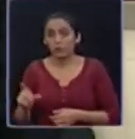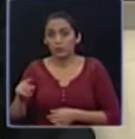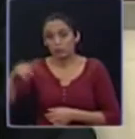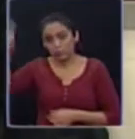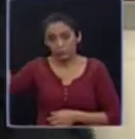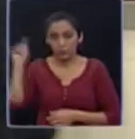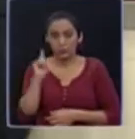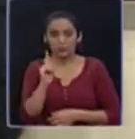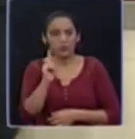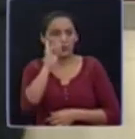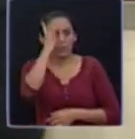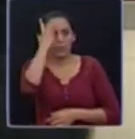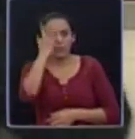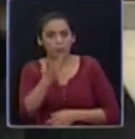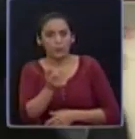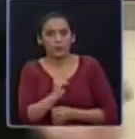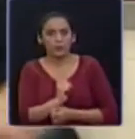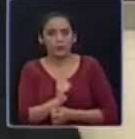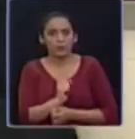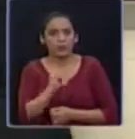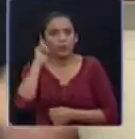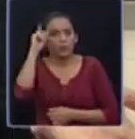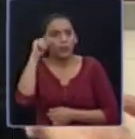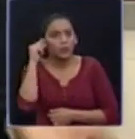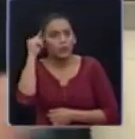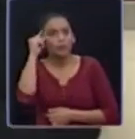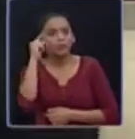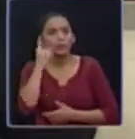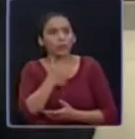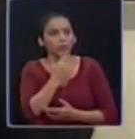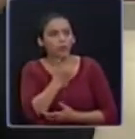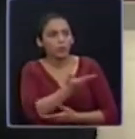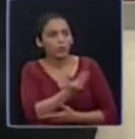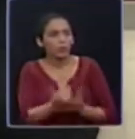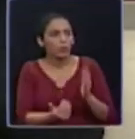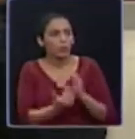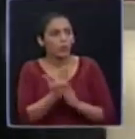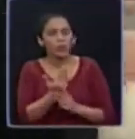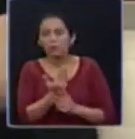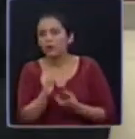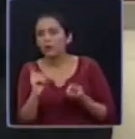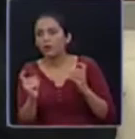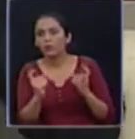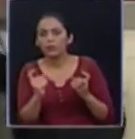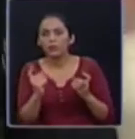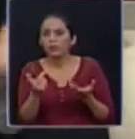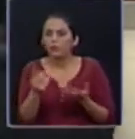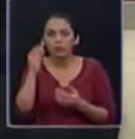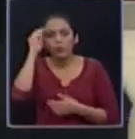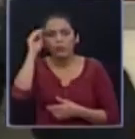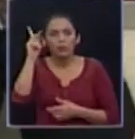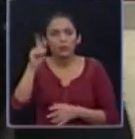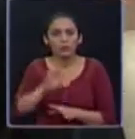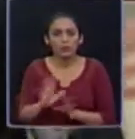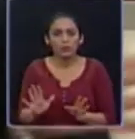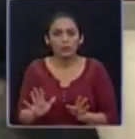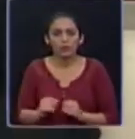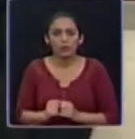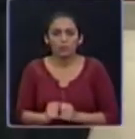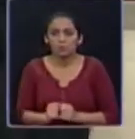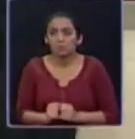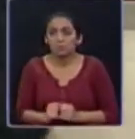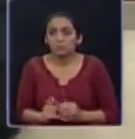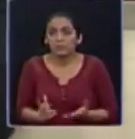haciendo. Pero si ni siquiera ha entrado al país la señora, pues, porque lo otro es especular. Pues vamos a especular de lo que la señora